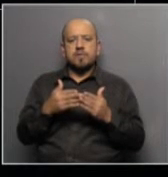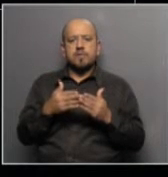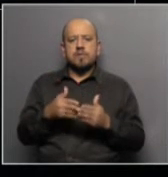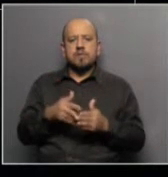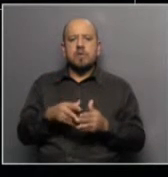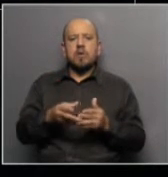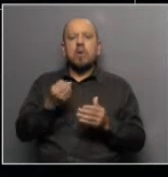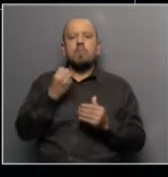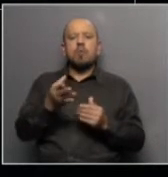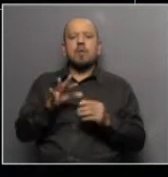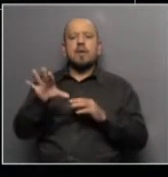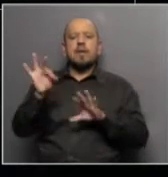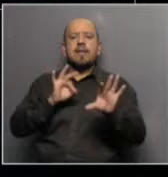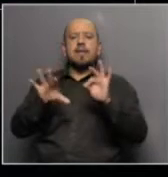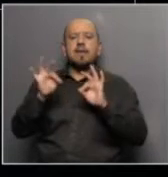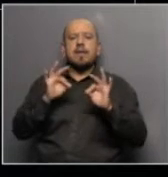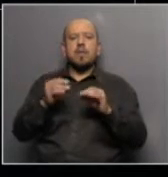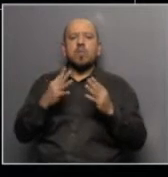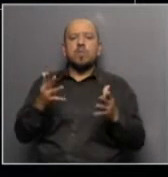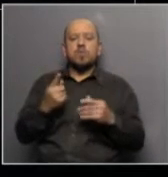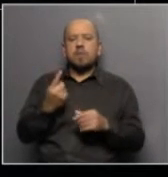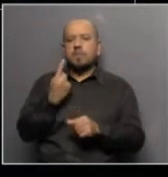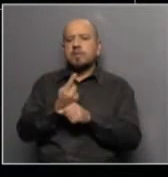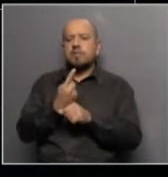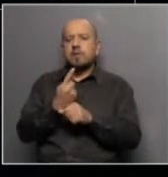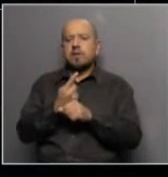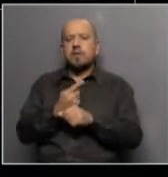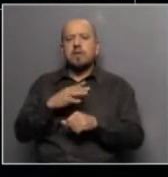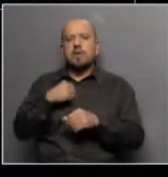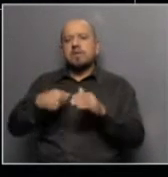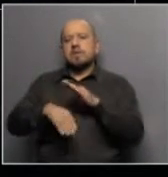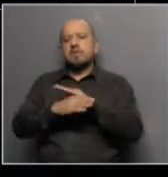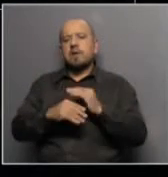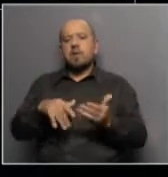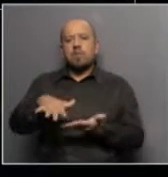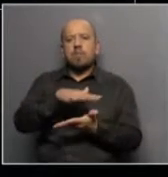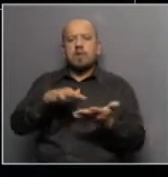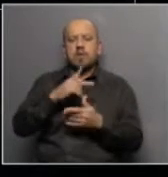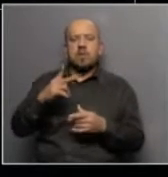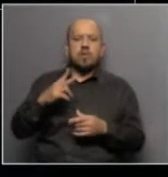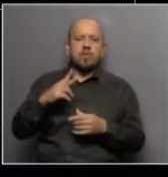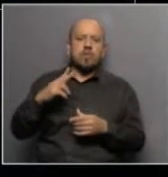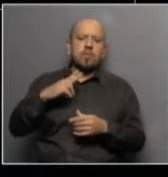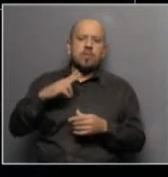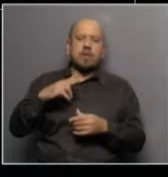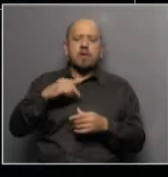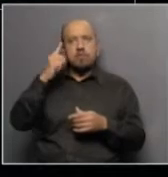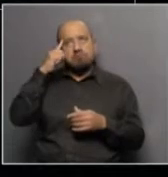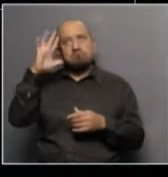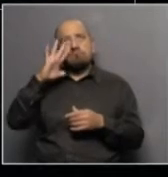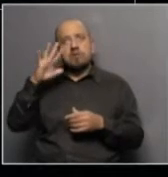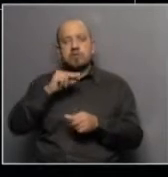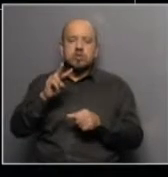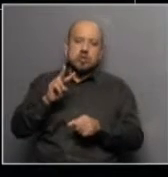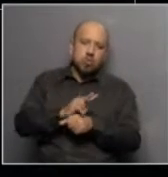¿Por qué eligen? O sea, ¿cuáles son las principales causas que llevan a alguien a irse a vivir un barrio privado? Uno puede, en la imaginación, tener el tema de la seguridad, pero